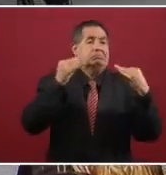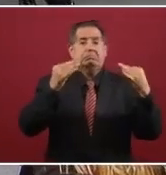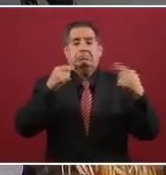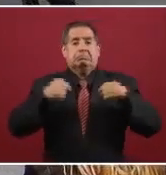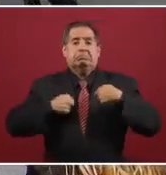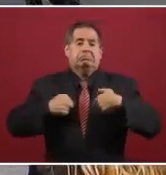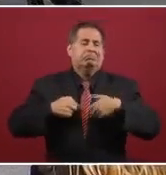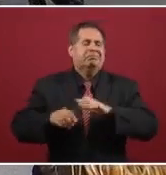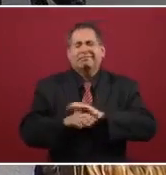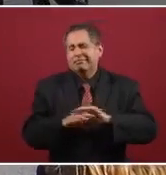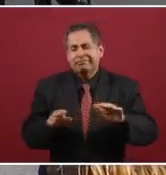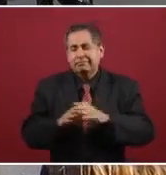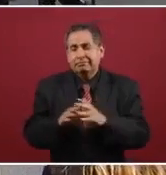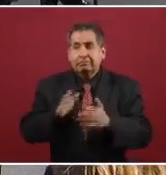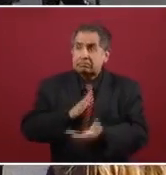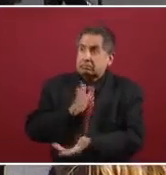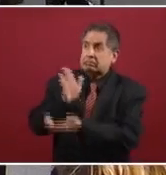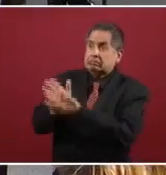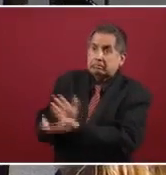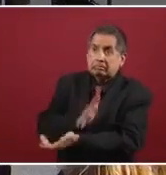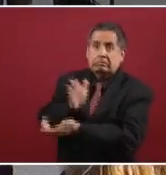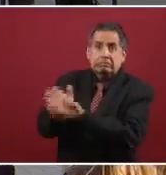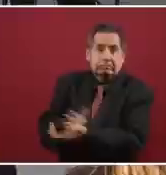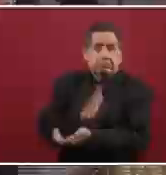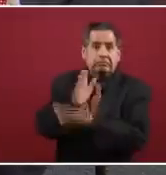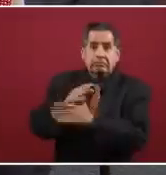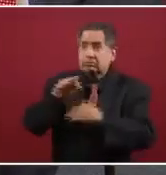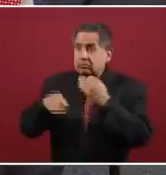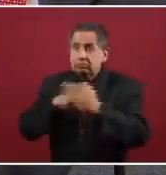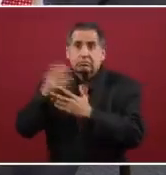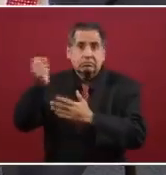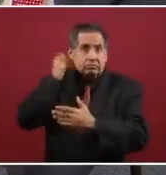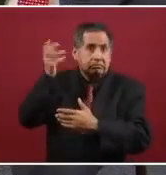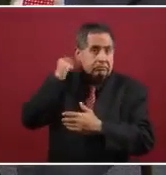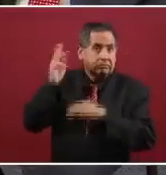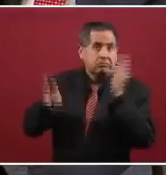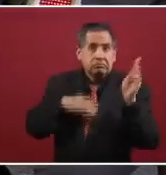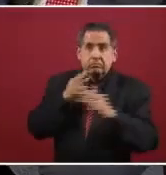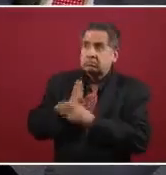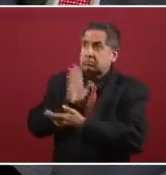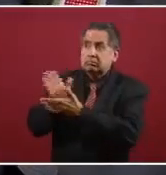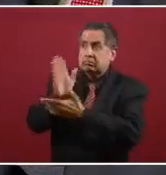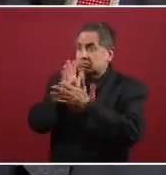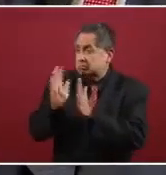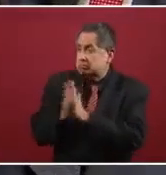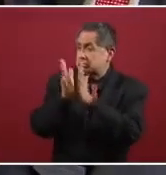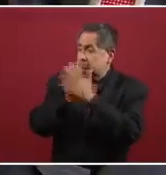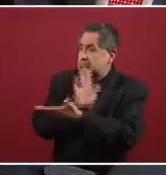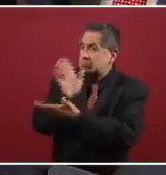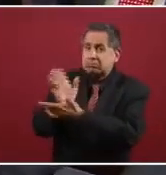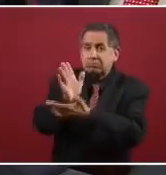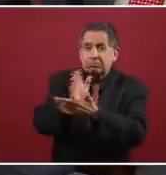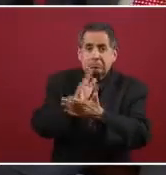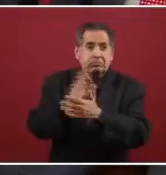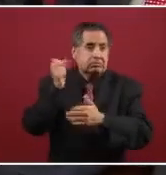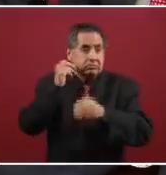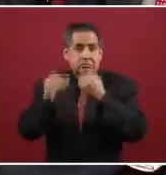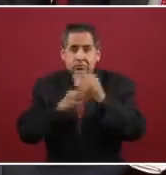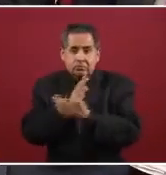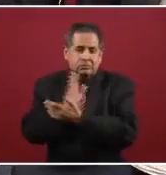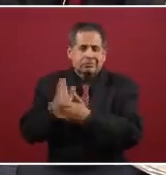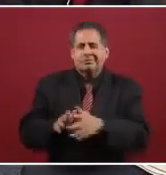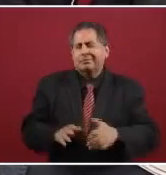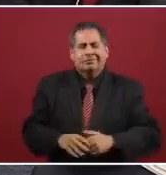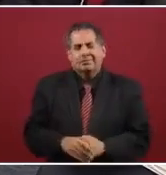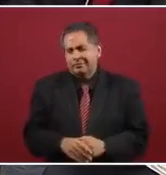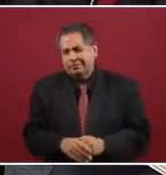sin necesidad de estar asistiendo a todas las cumbres, estar participando en todos los foros.